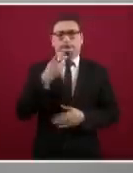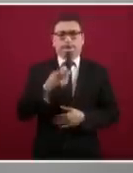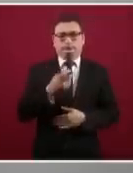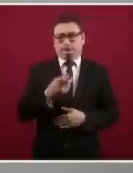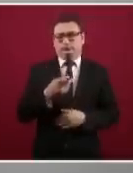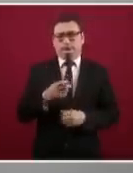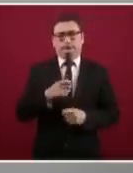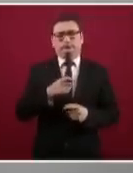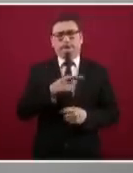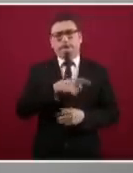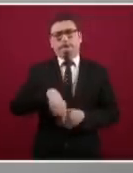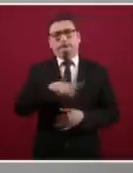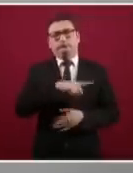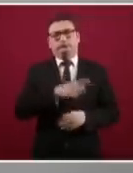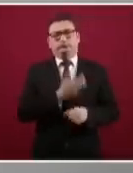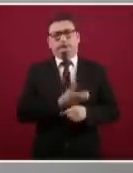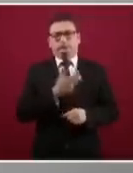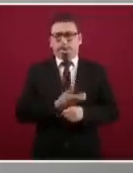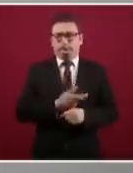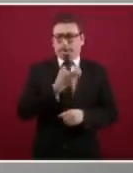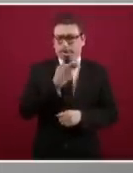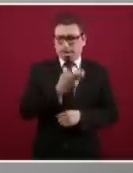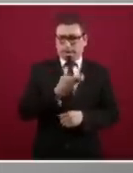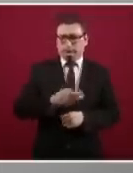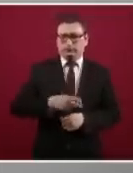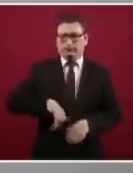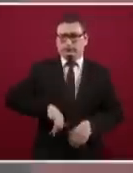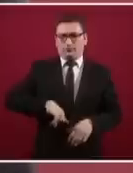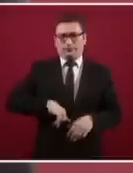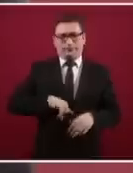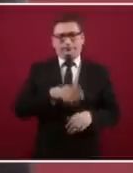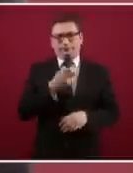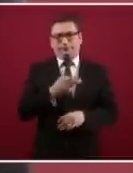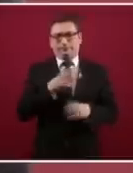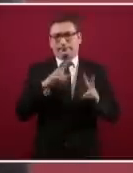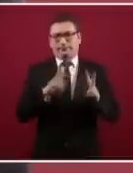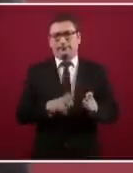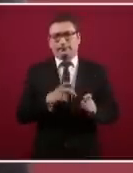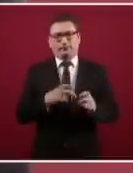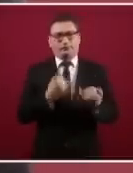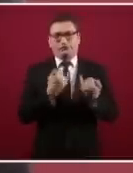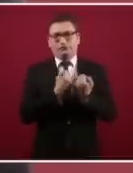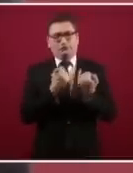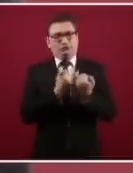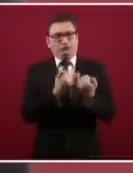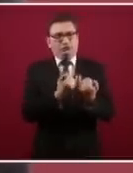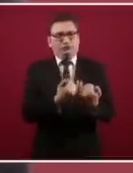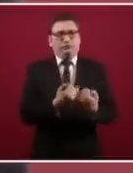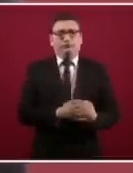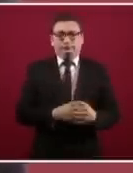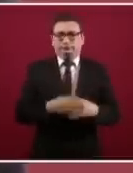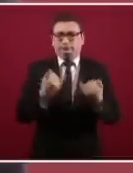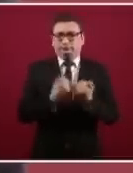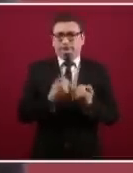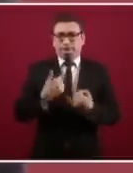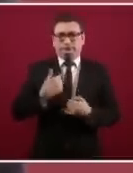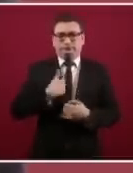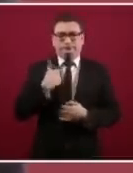que a ellos les importa más y hay coincidencias, y